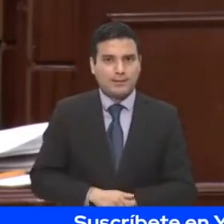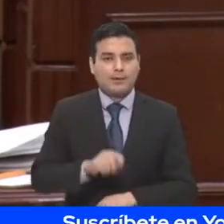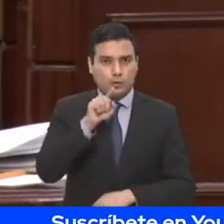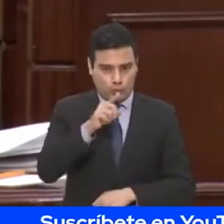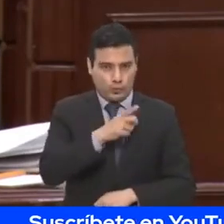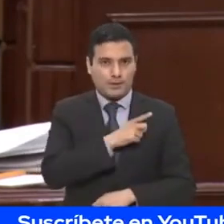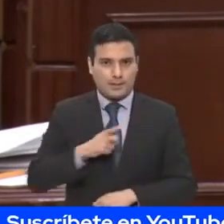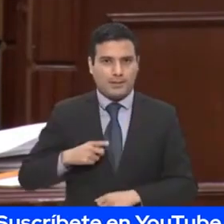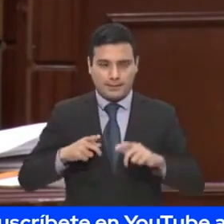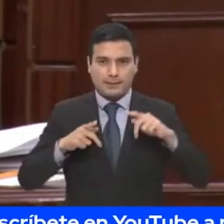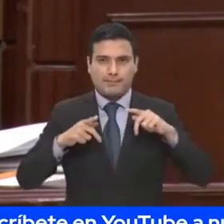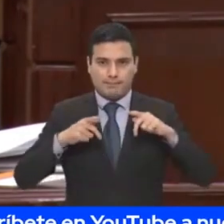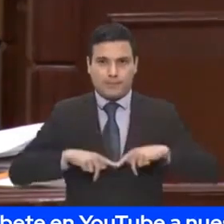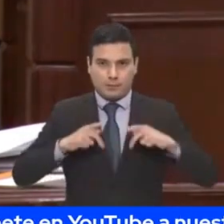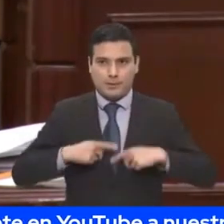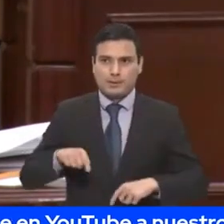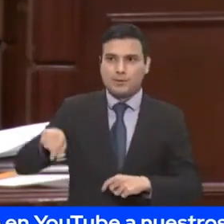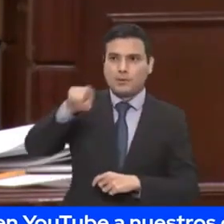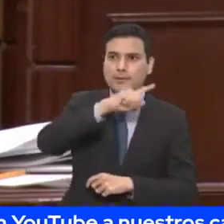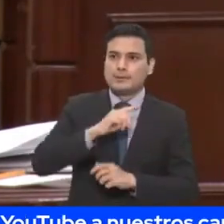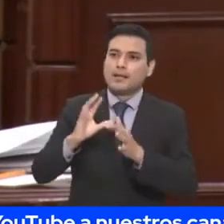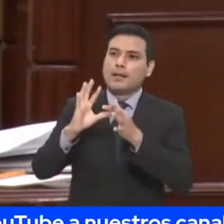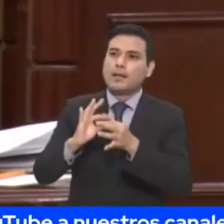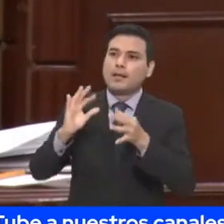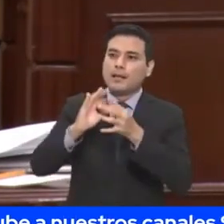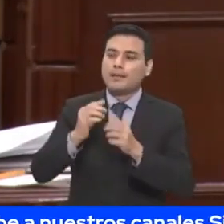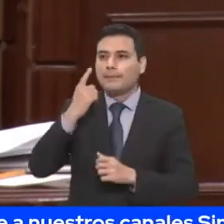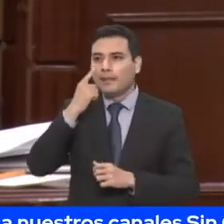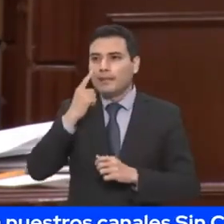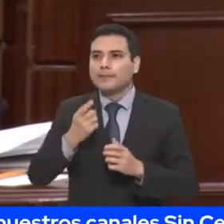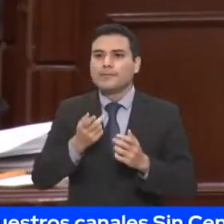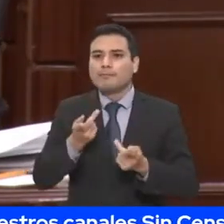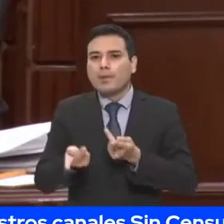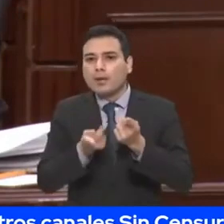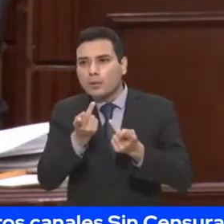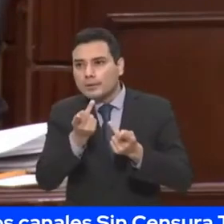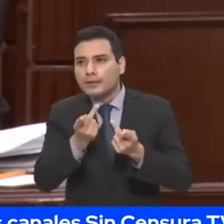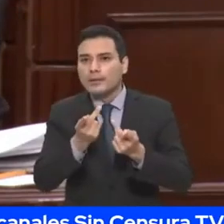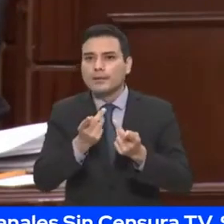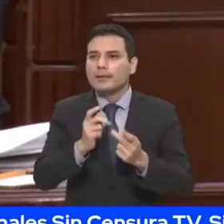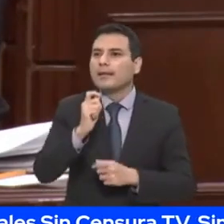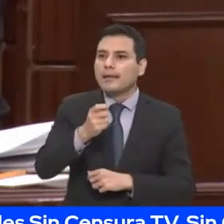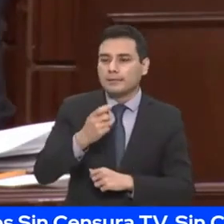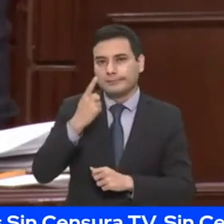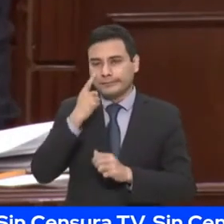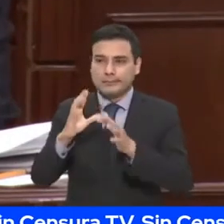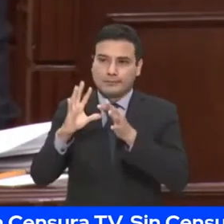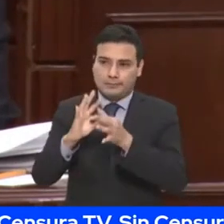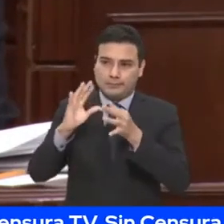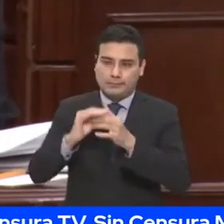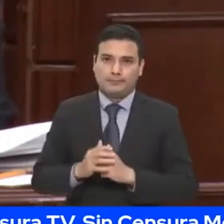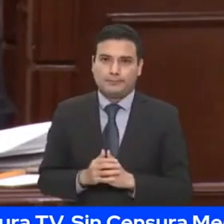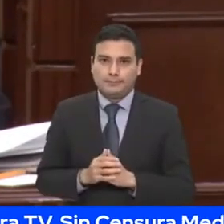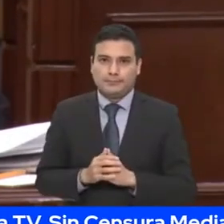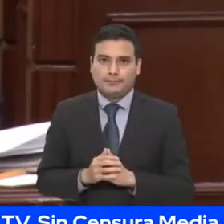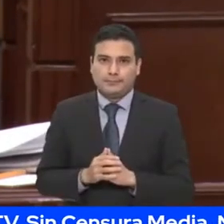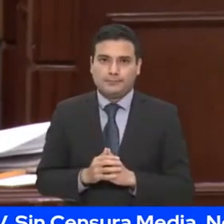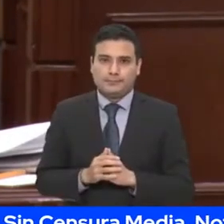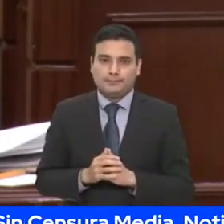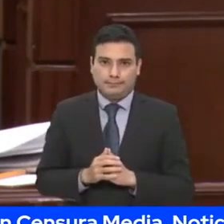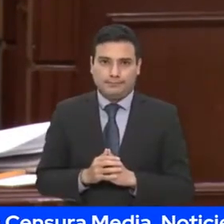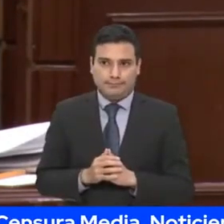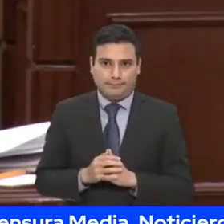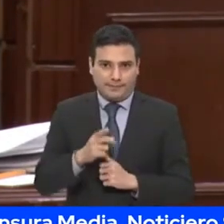gente en qué consiste este proceso democrático, este instrumento